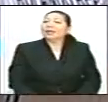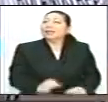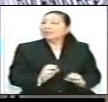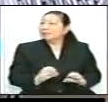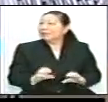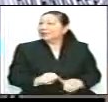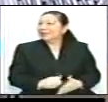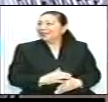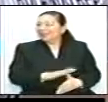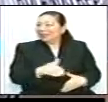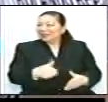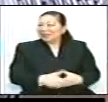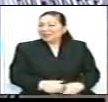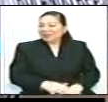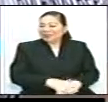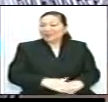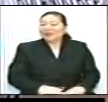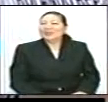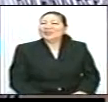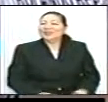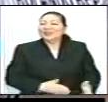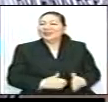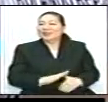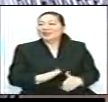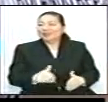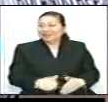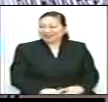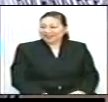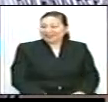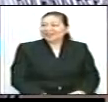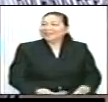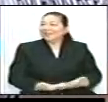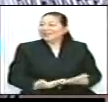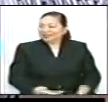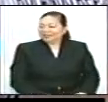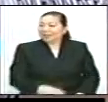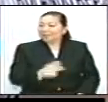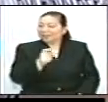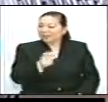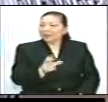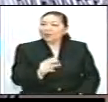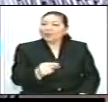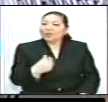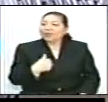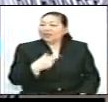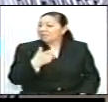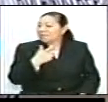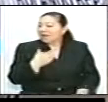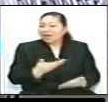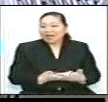dedican a hacer parques, jardines, pistas, veredas. Mientras 6 millones de peruanos no tenemos agua.